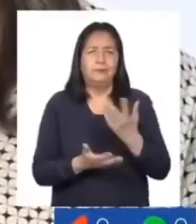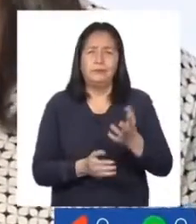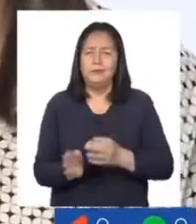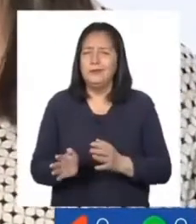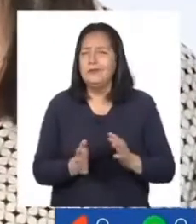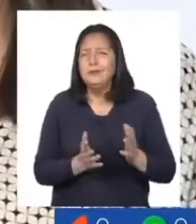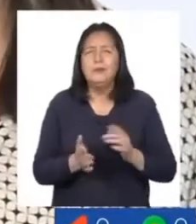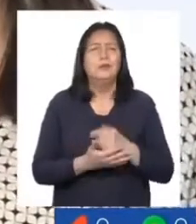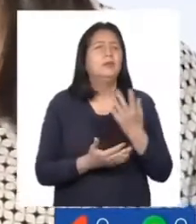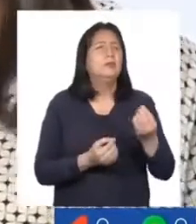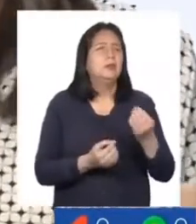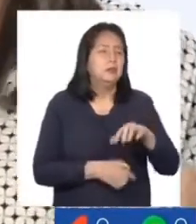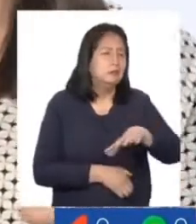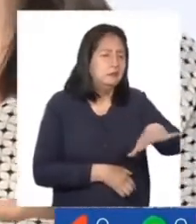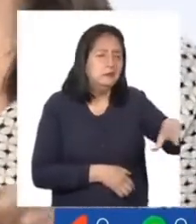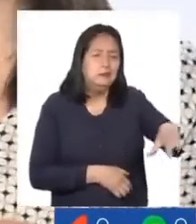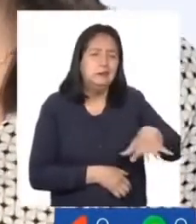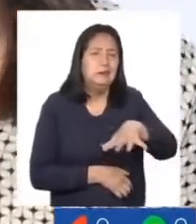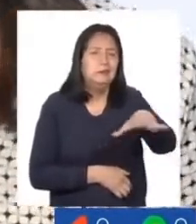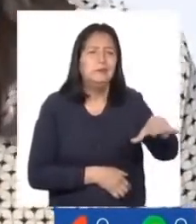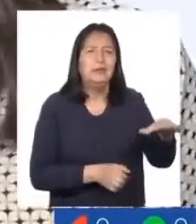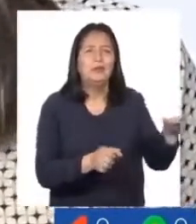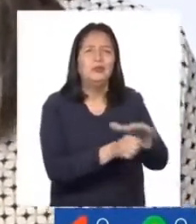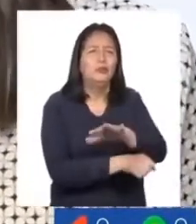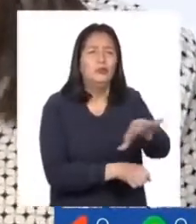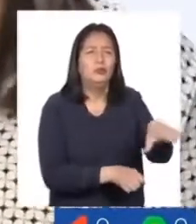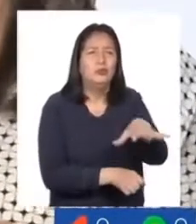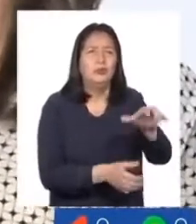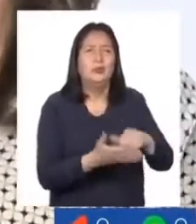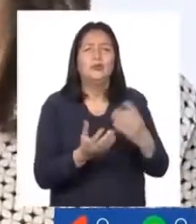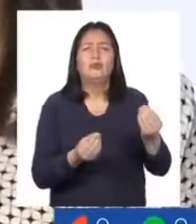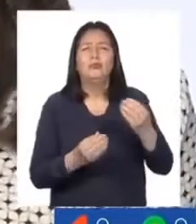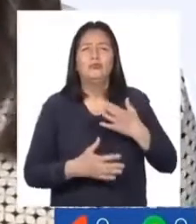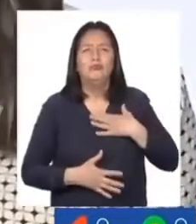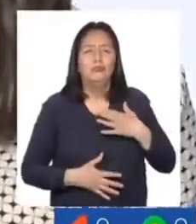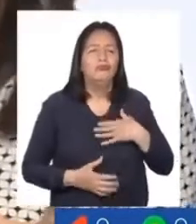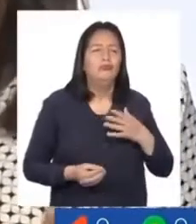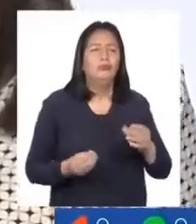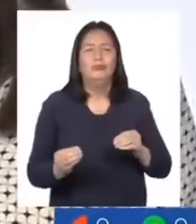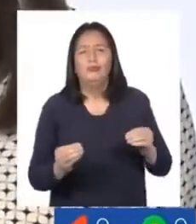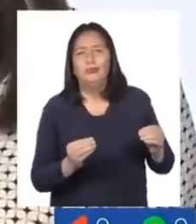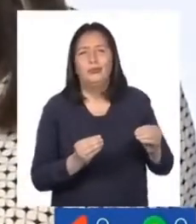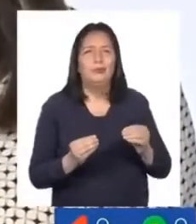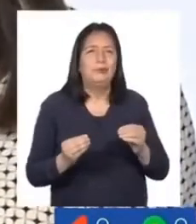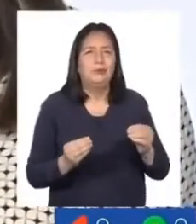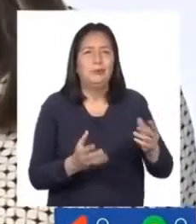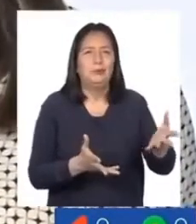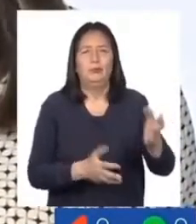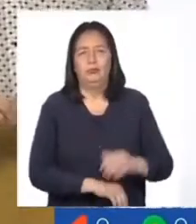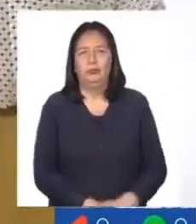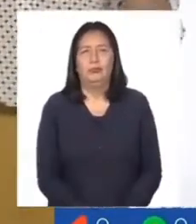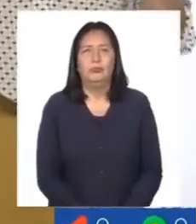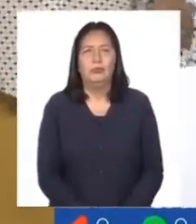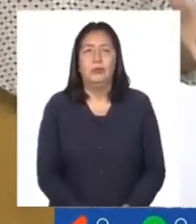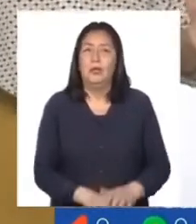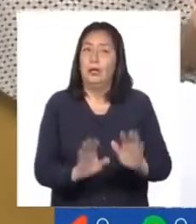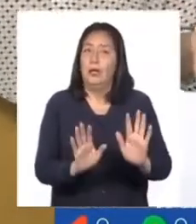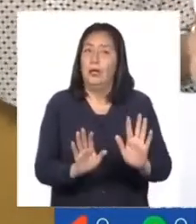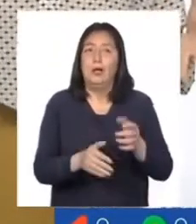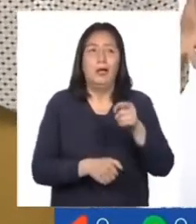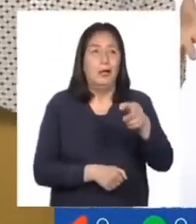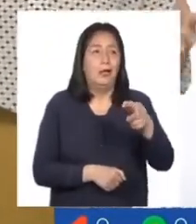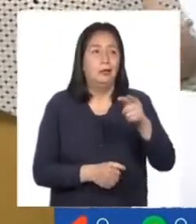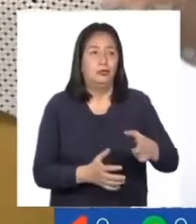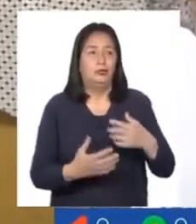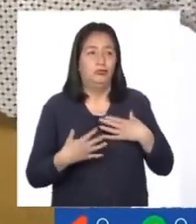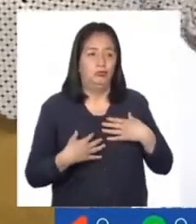de interactuar con el espacio total es a través de nuestro cuerpo realizando movimientos. A través de